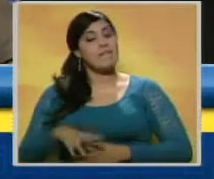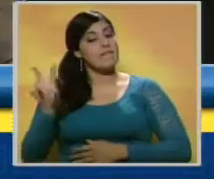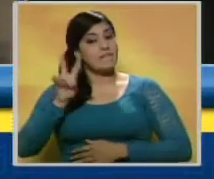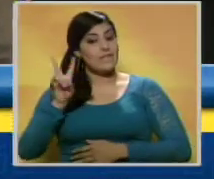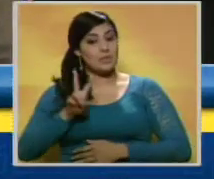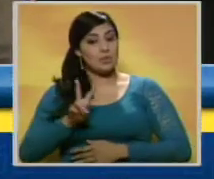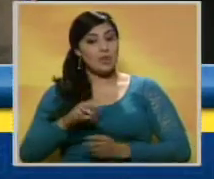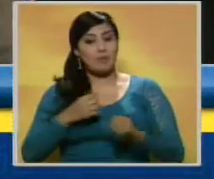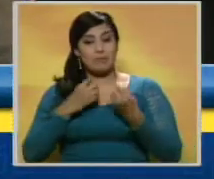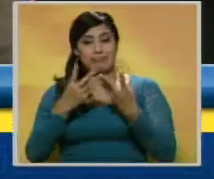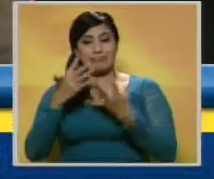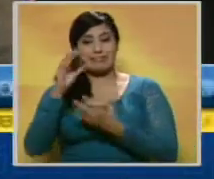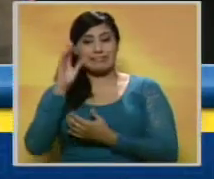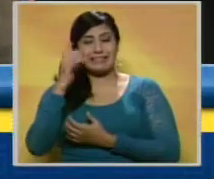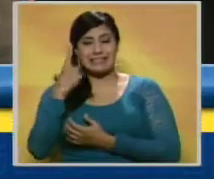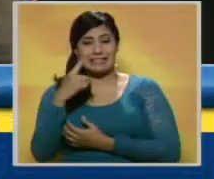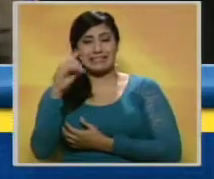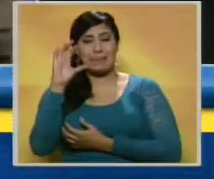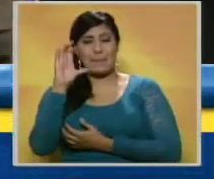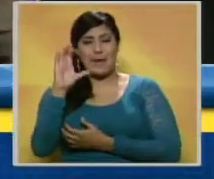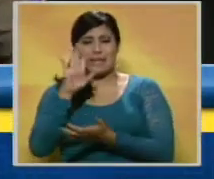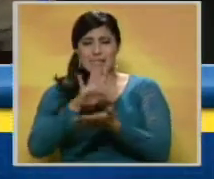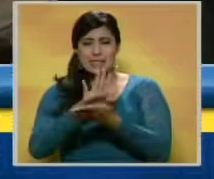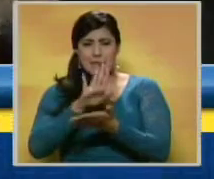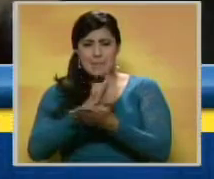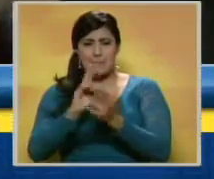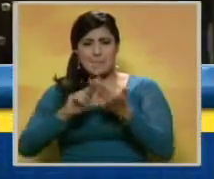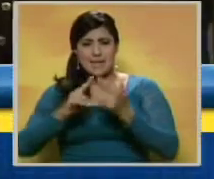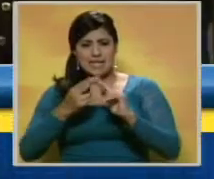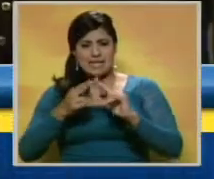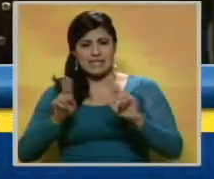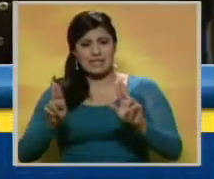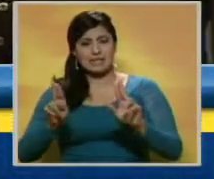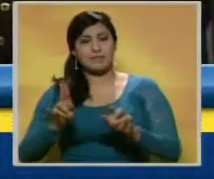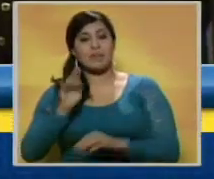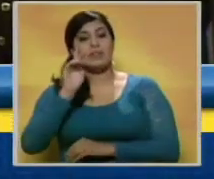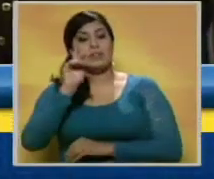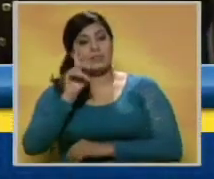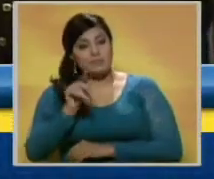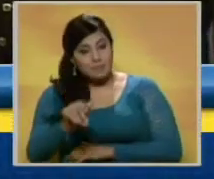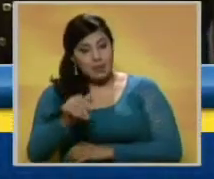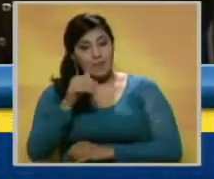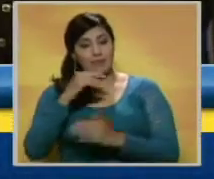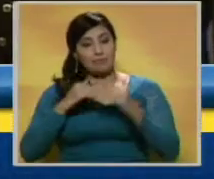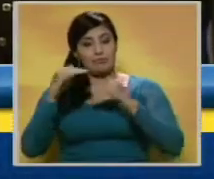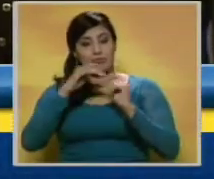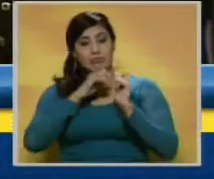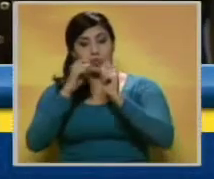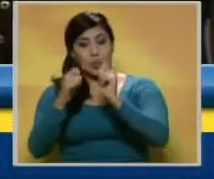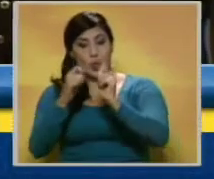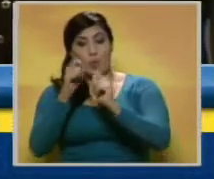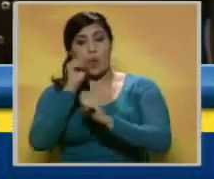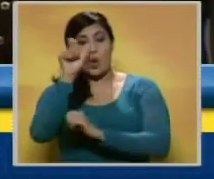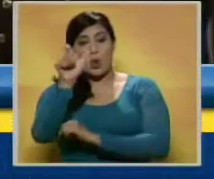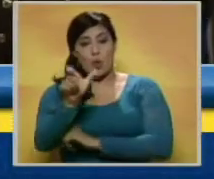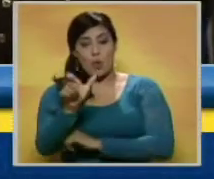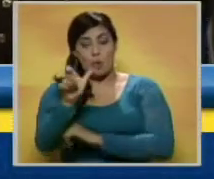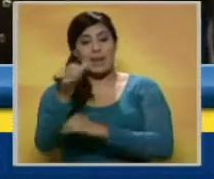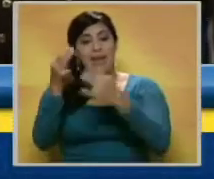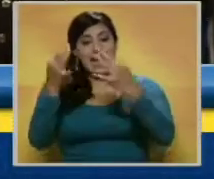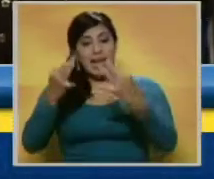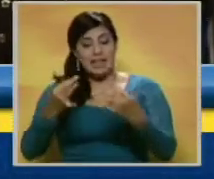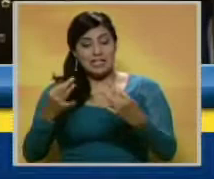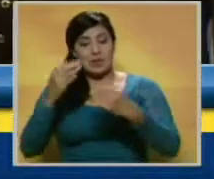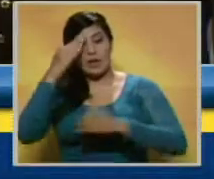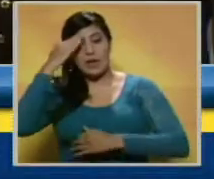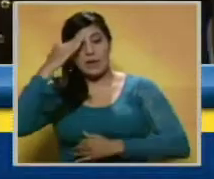Venezuela se declara un país pacifista. Durante el acto de ascenso del personal militar, Padrino López precisó que en